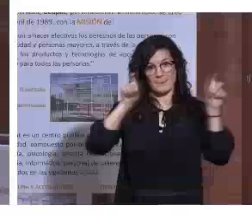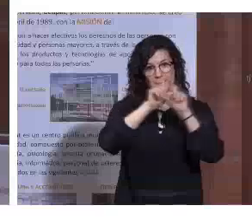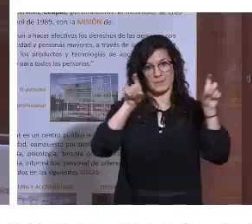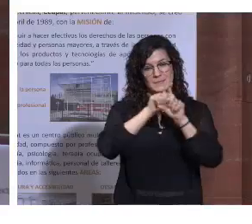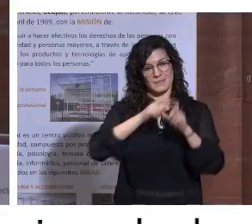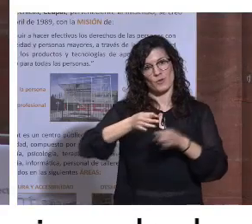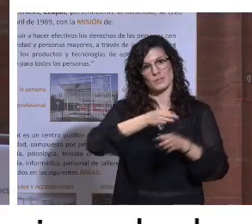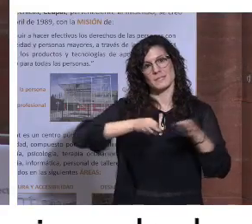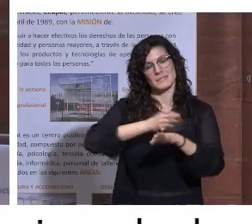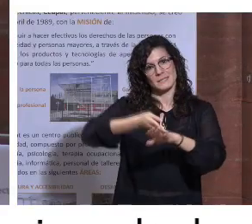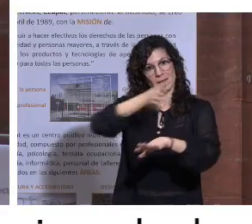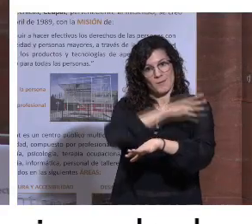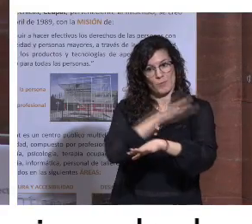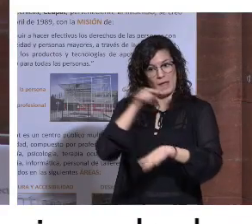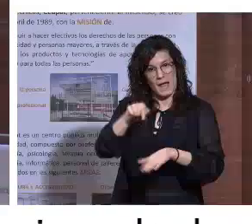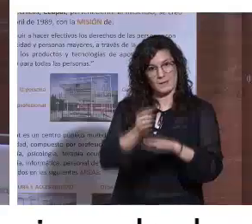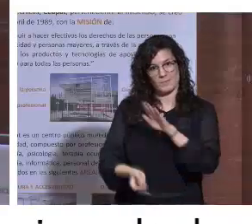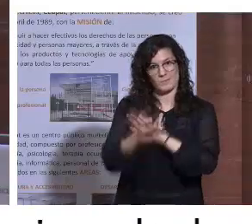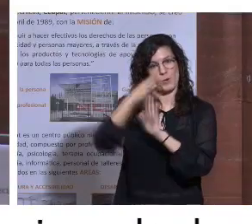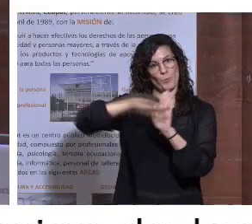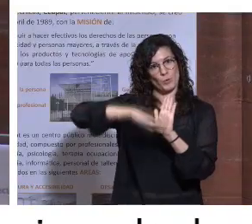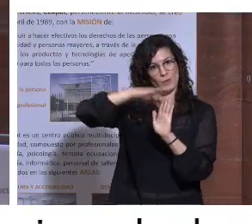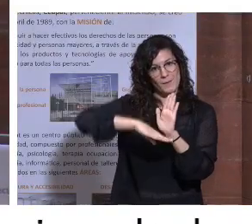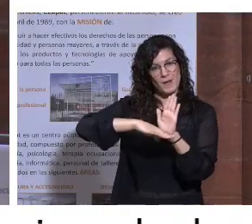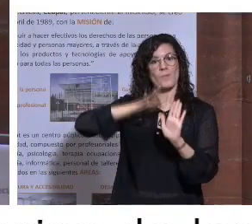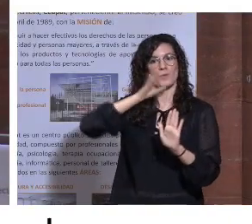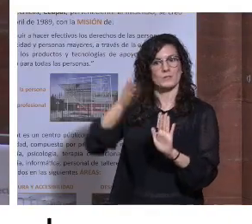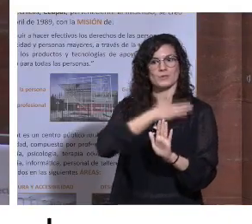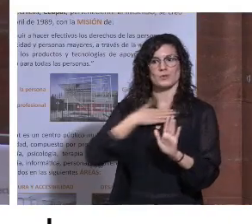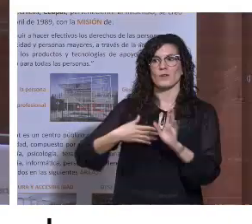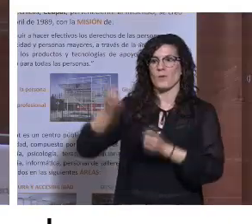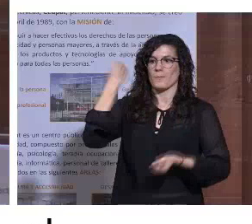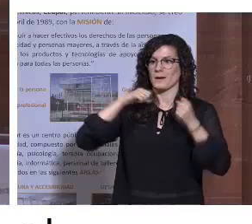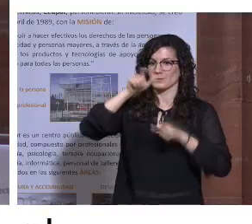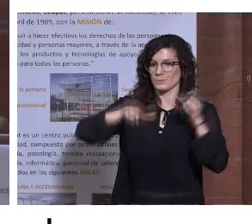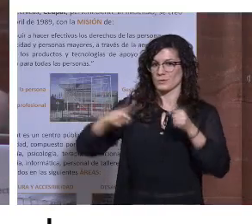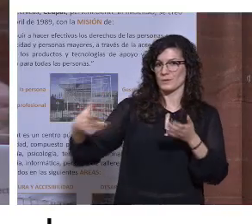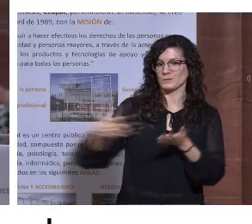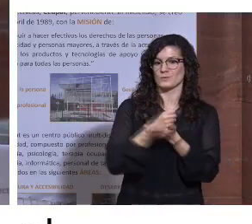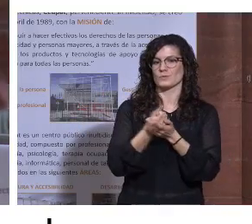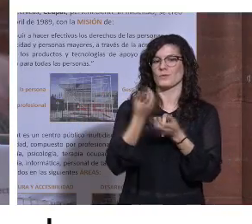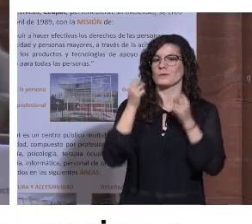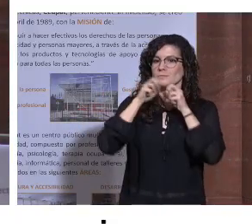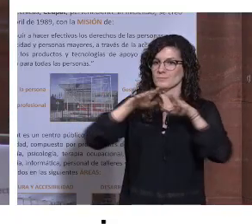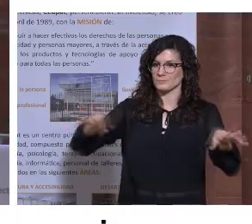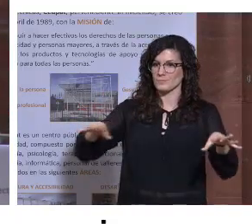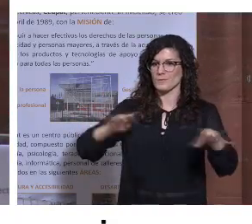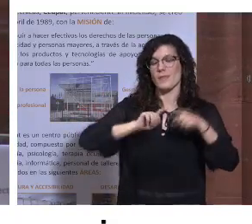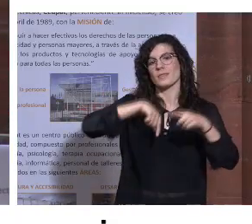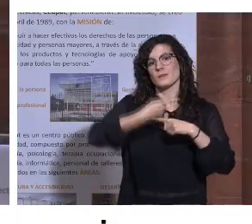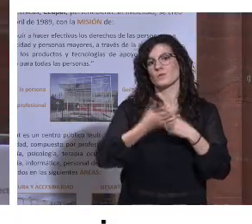nació el programa de vacaciones, por eso quiero visibilizar a todos los actores. Otra cosa es que luego los poderes públicos